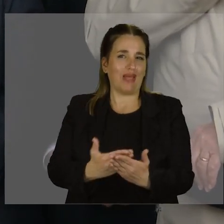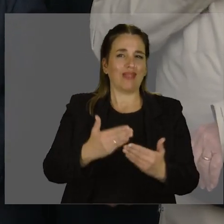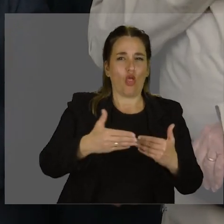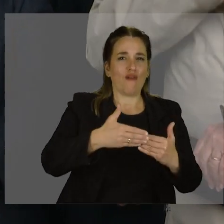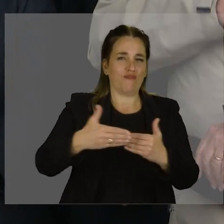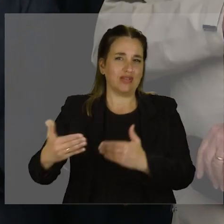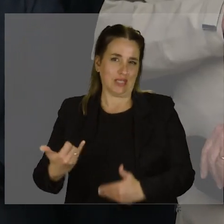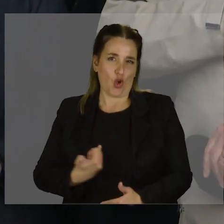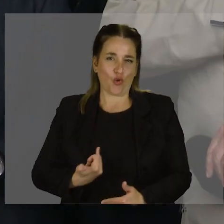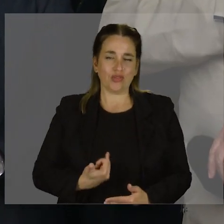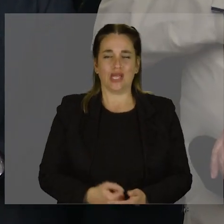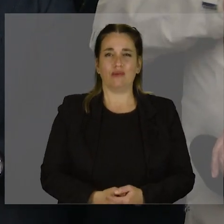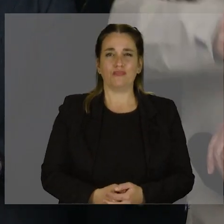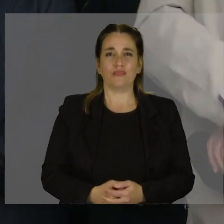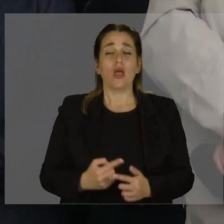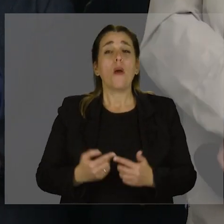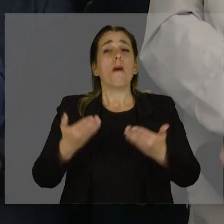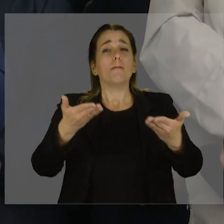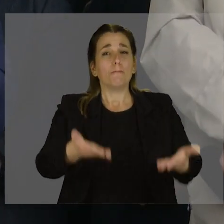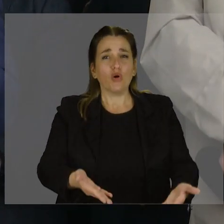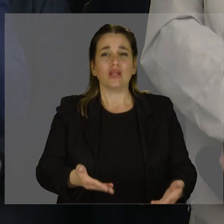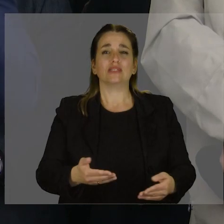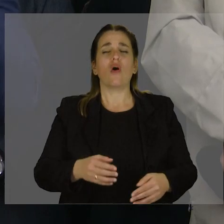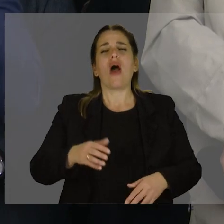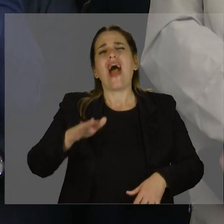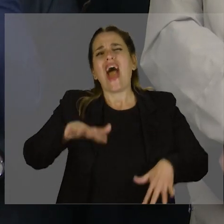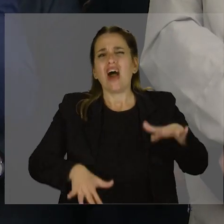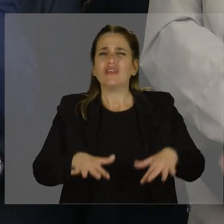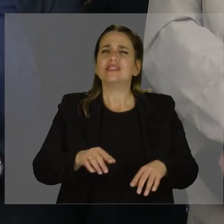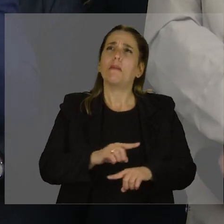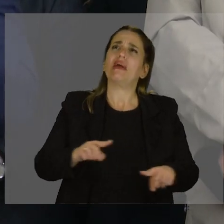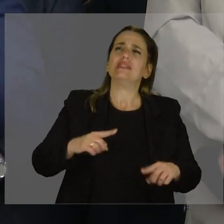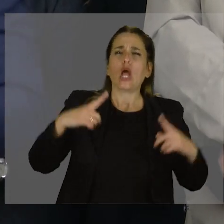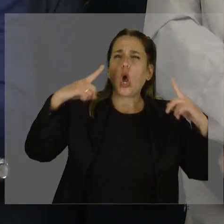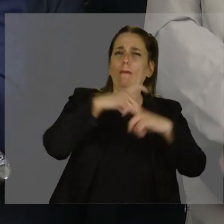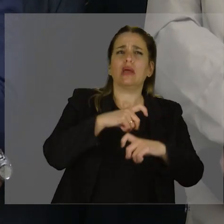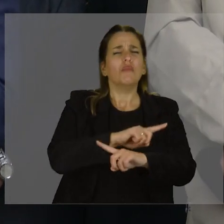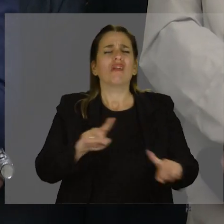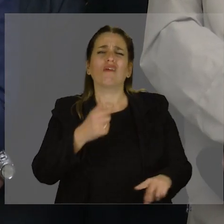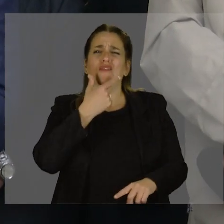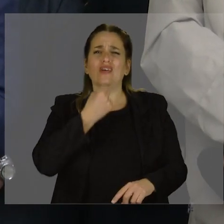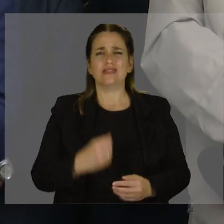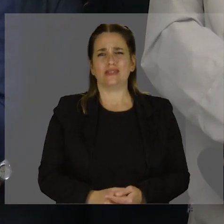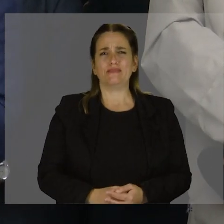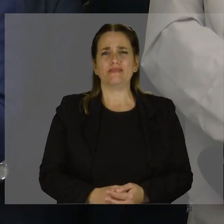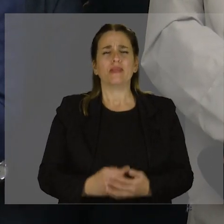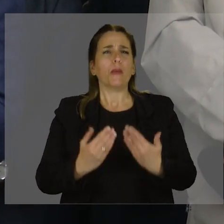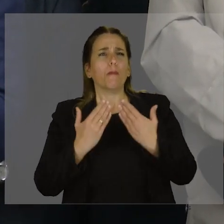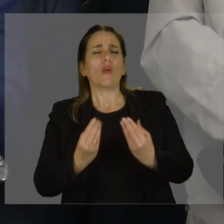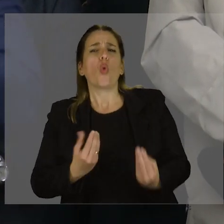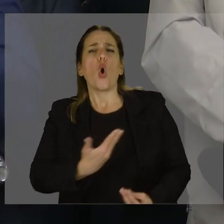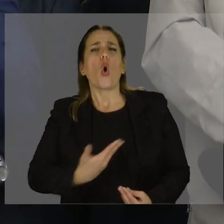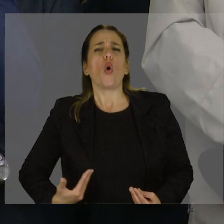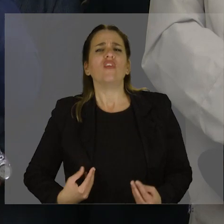por eso, ahí está lo que a veces se complejiza, pero debería ser simple. ¿Qué es un gobierno?